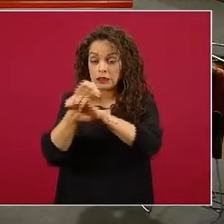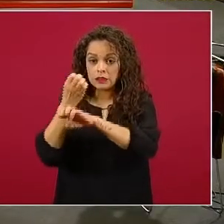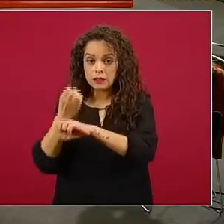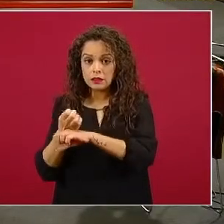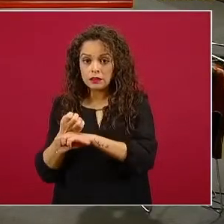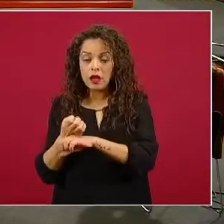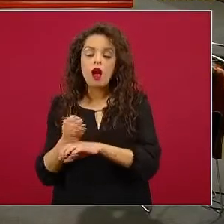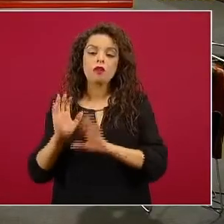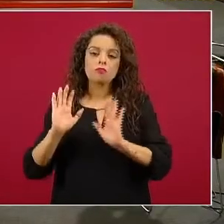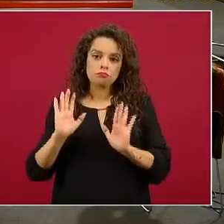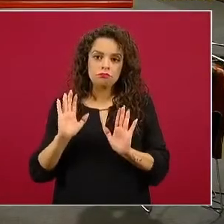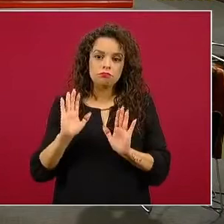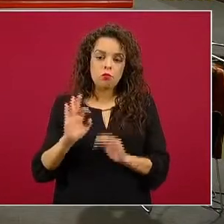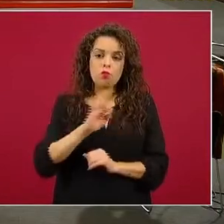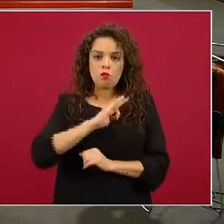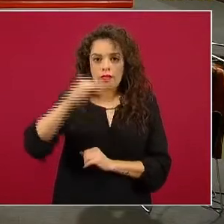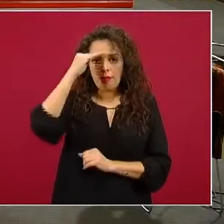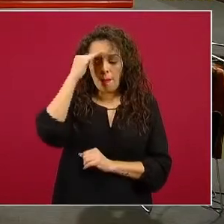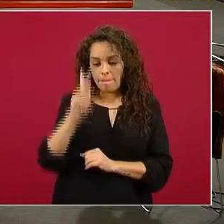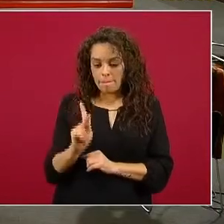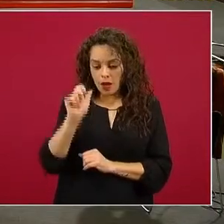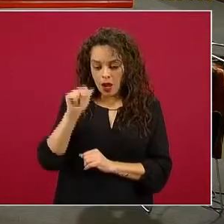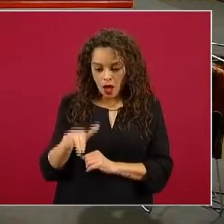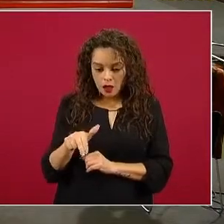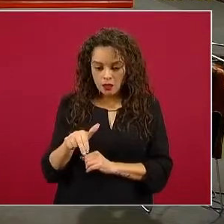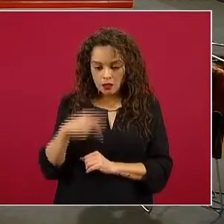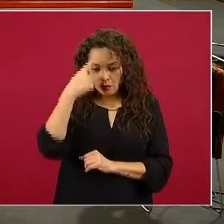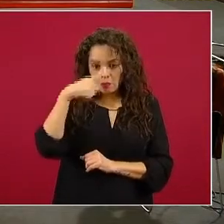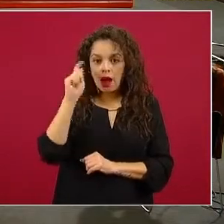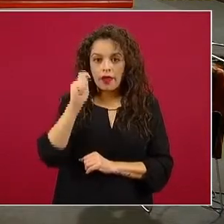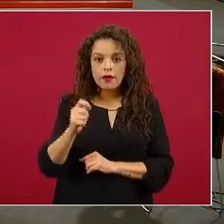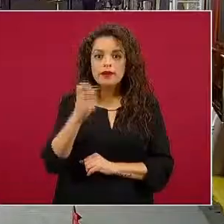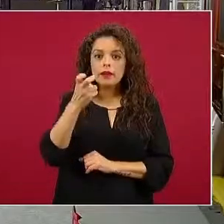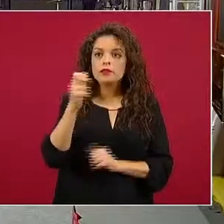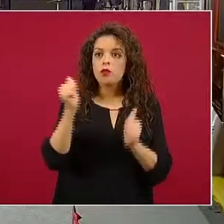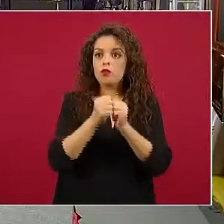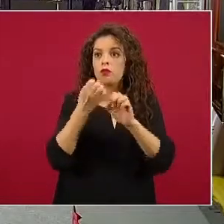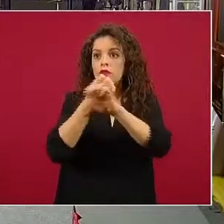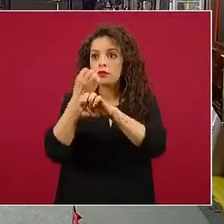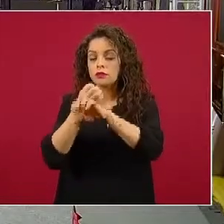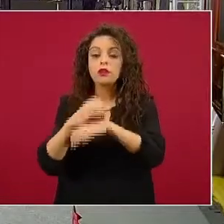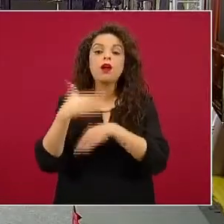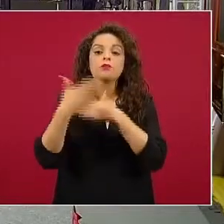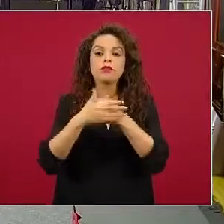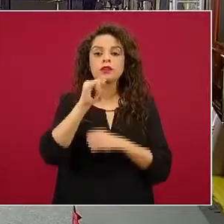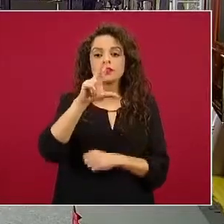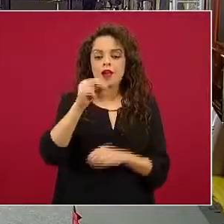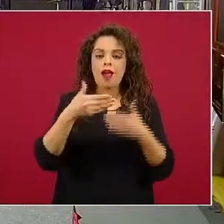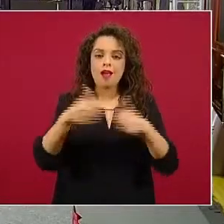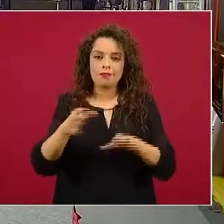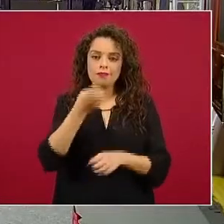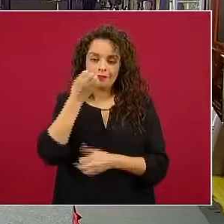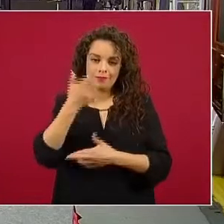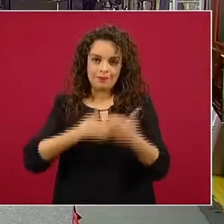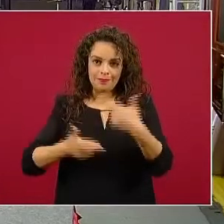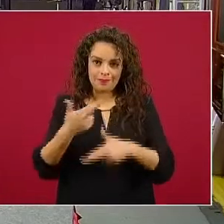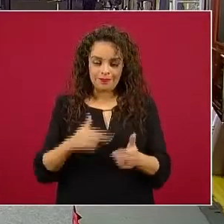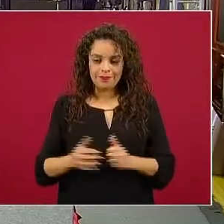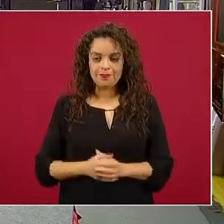y se planea conjuntamente con las entidades. Muchas gracias, Raquel. Por favor, Ángel.